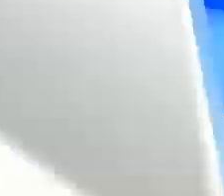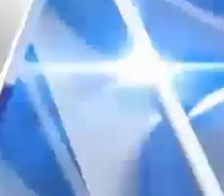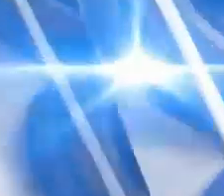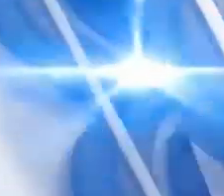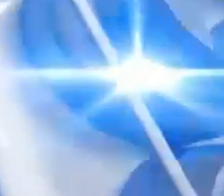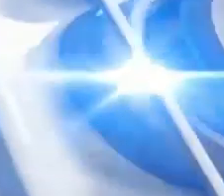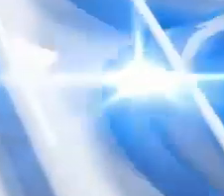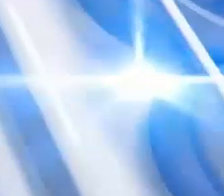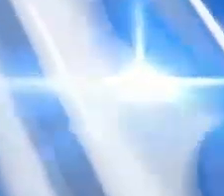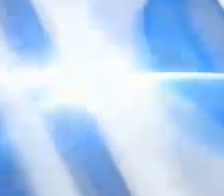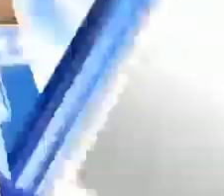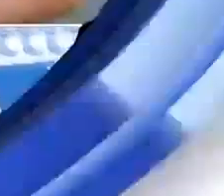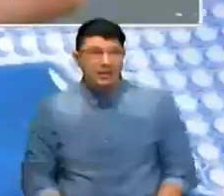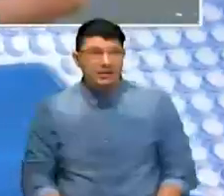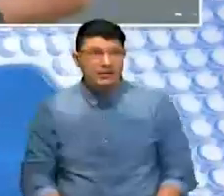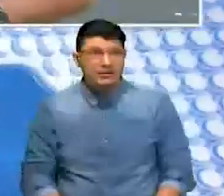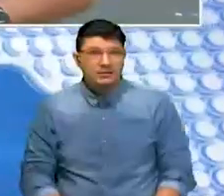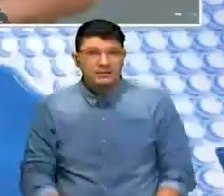Adelante.